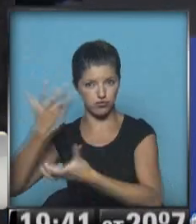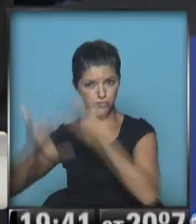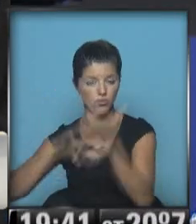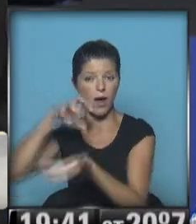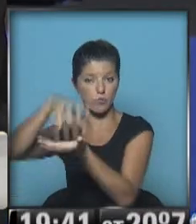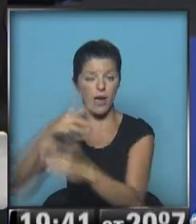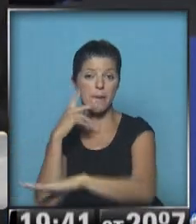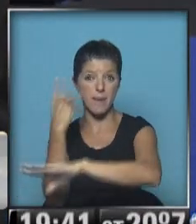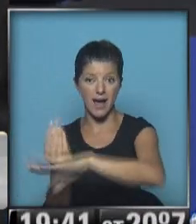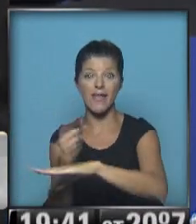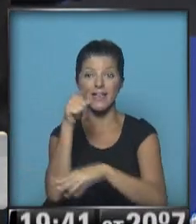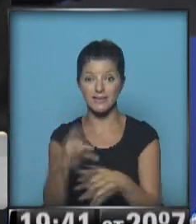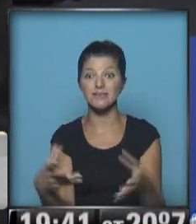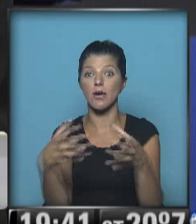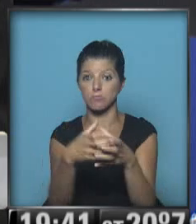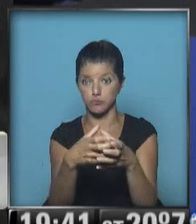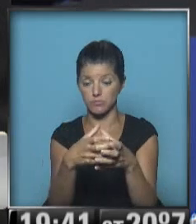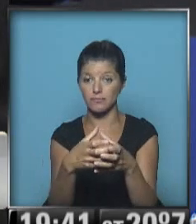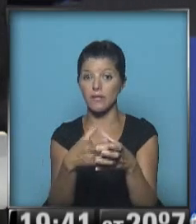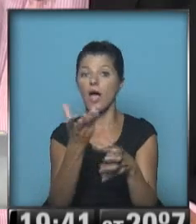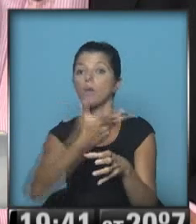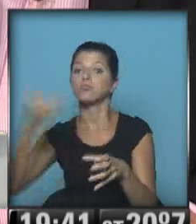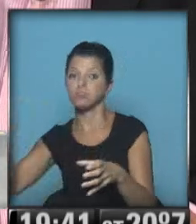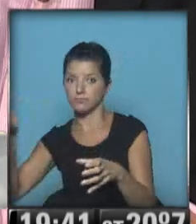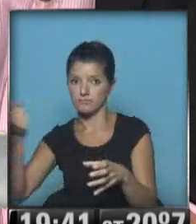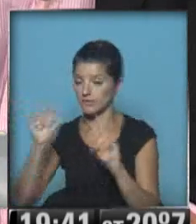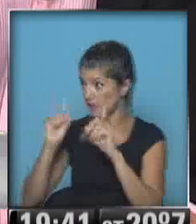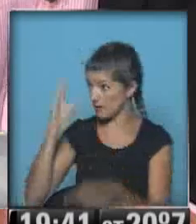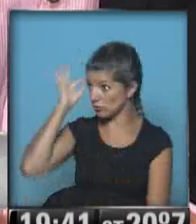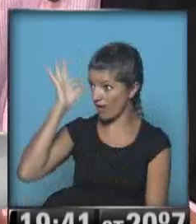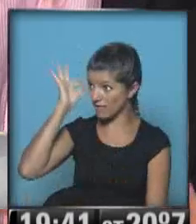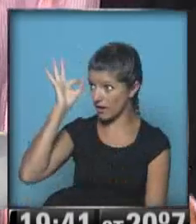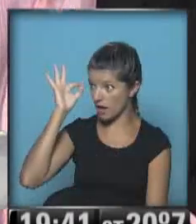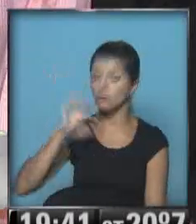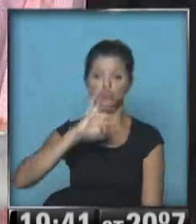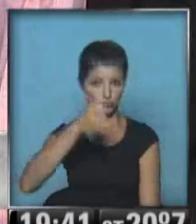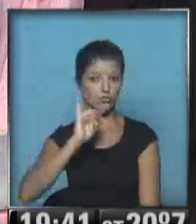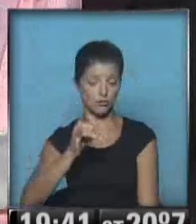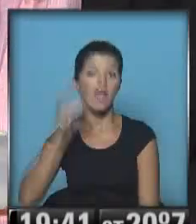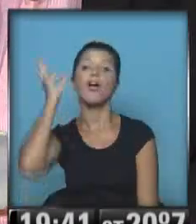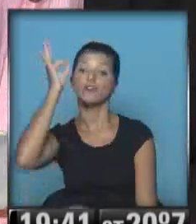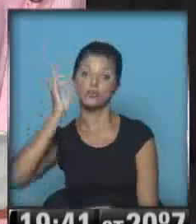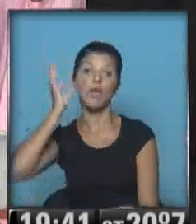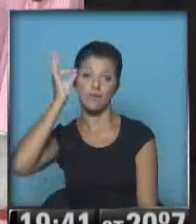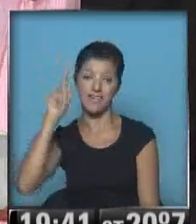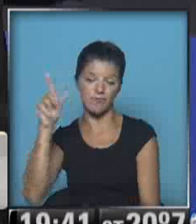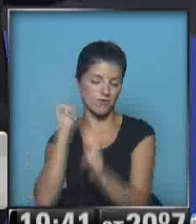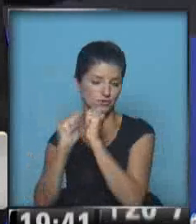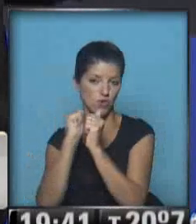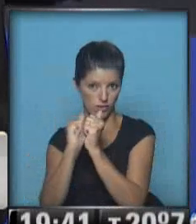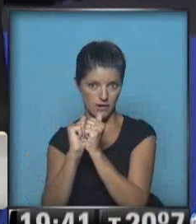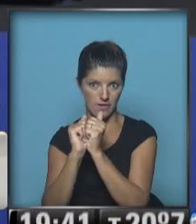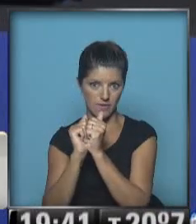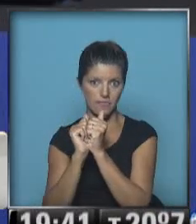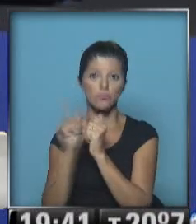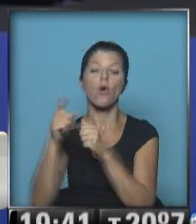entonces sacaron esta lata de 16 mm también en Sudáfrica des Exacto Sudáfrica que tiene una historia particular con